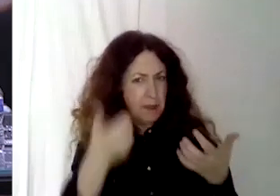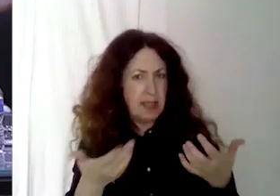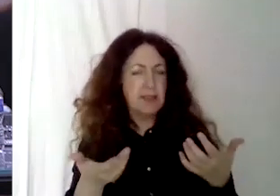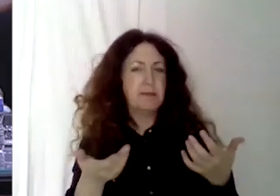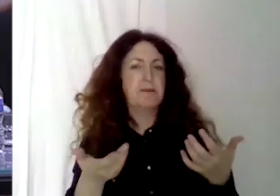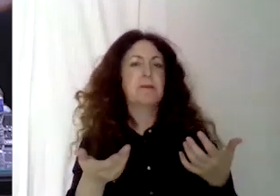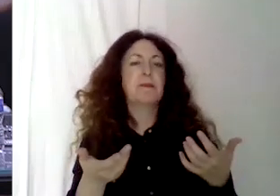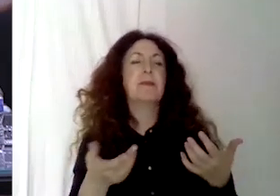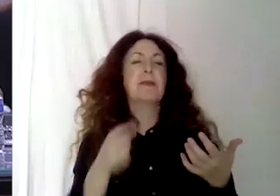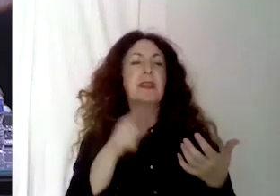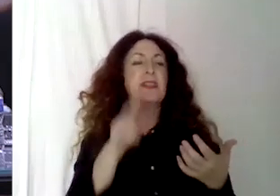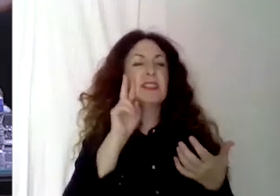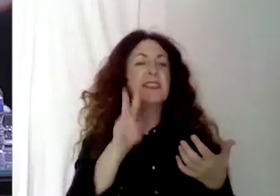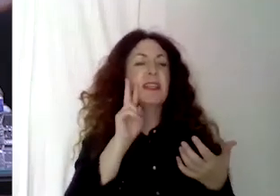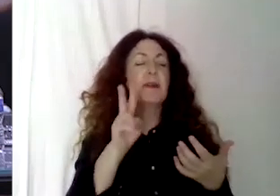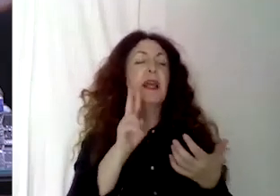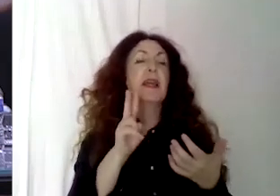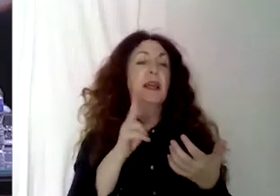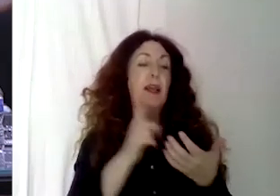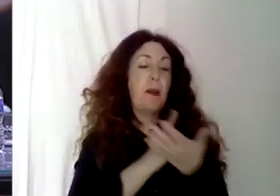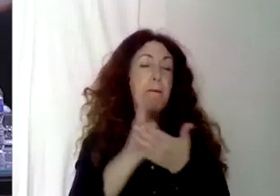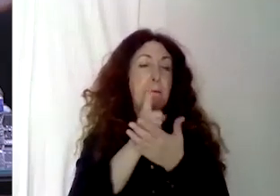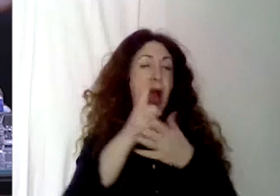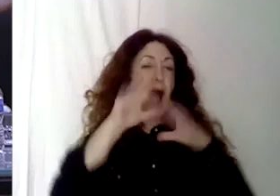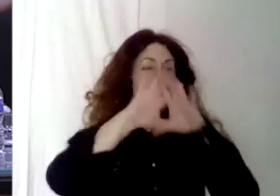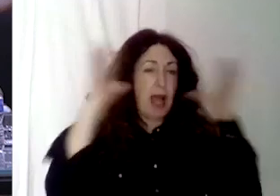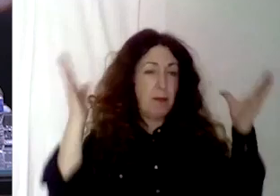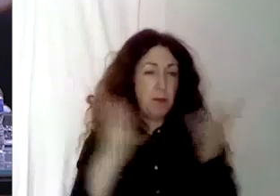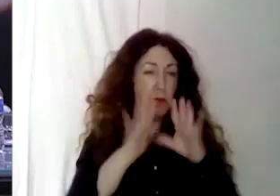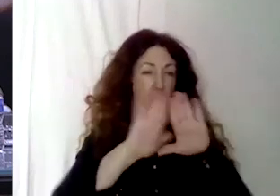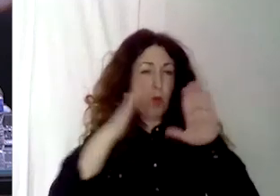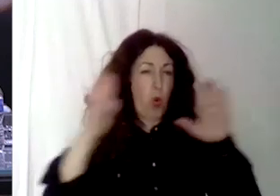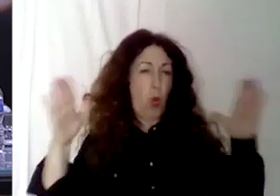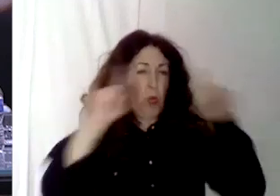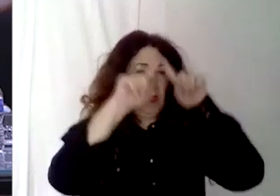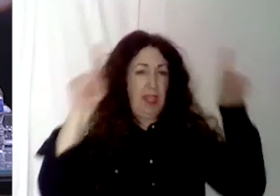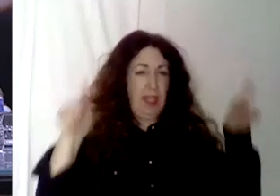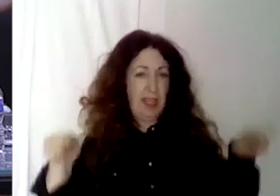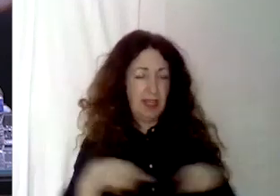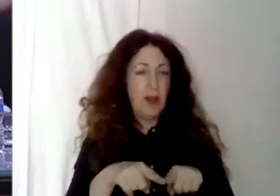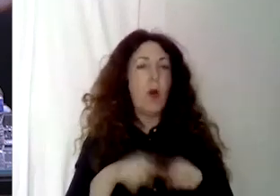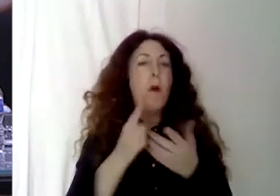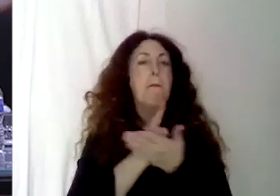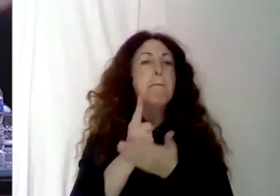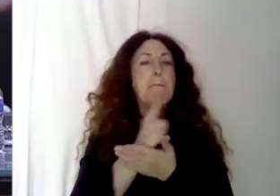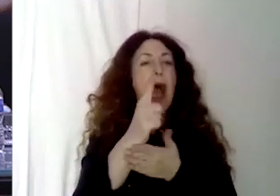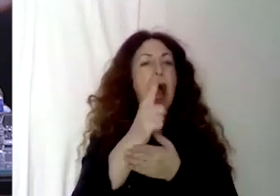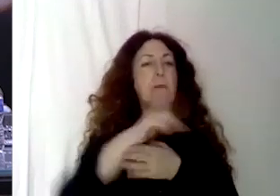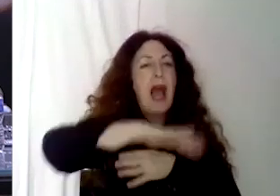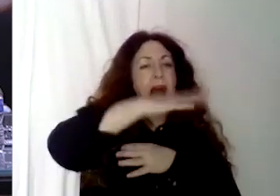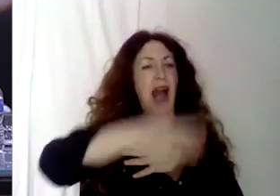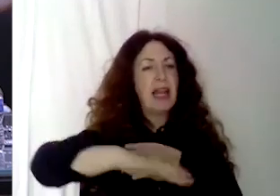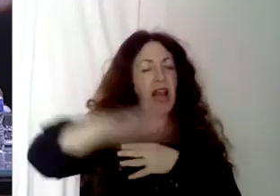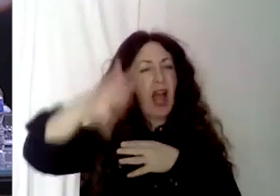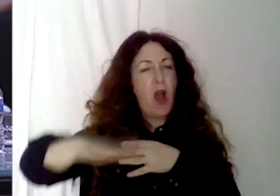en la parte de atrás de los mapas mundis que hacía y de los mapas náuticos que hacía, intentando descubrir